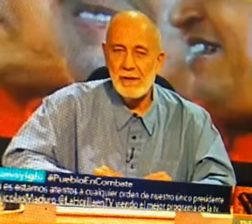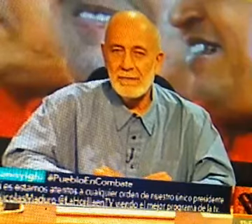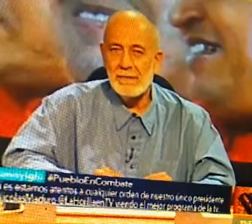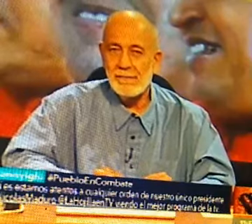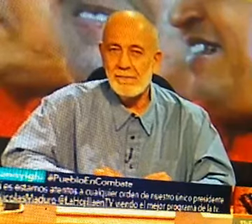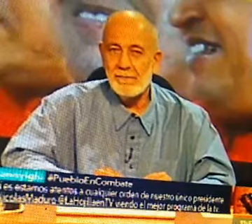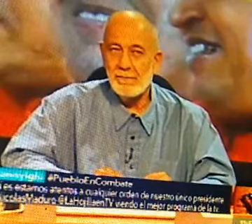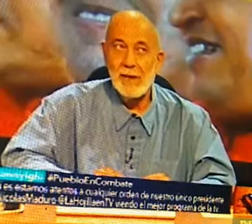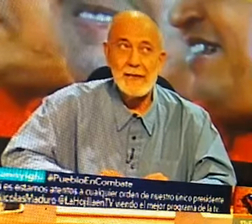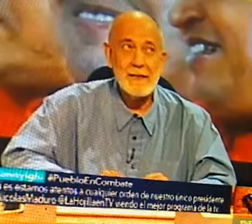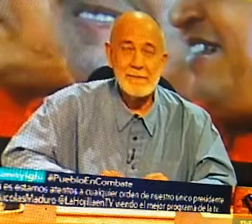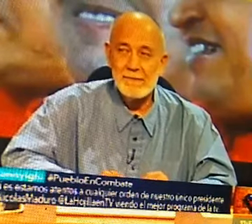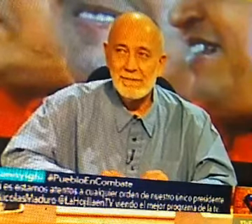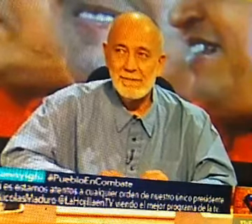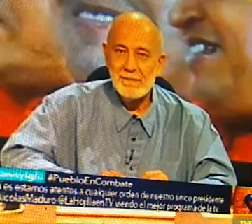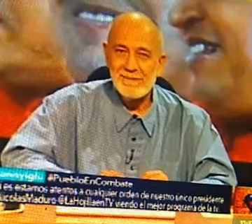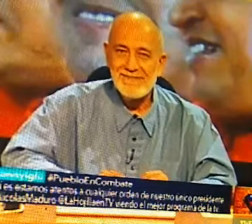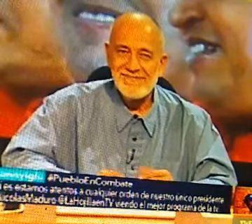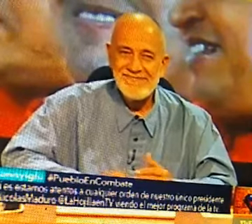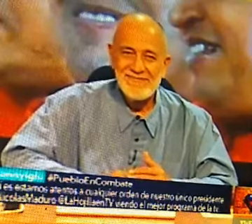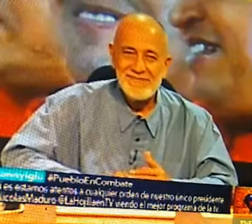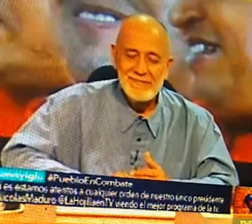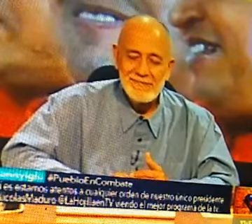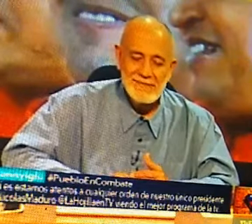Claro, sí. Pero ahí andan.